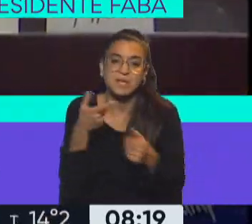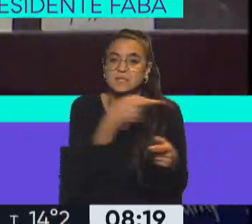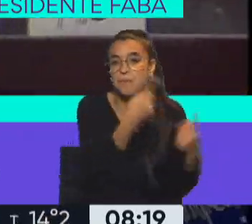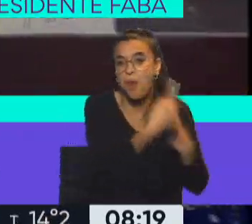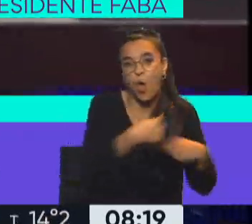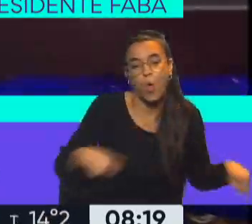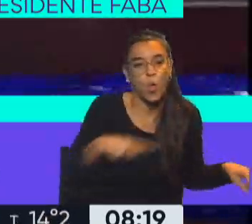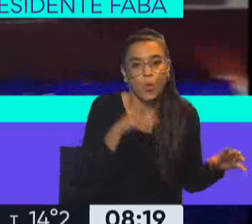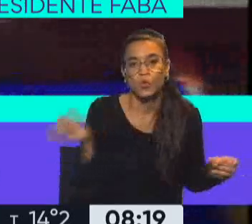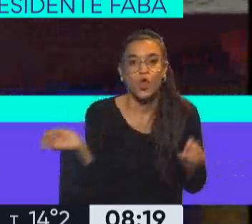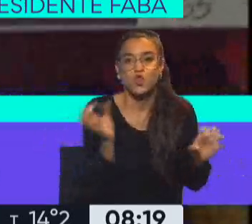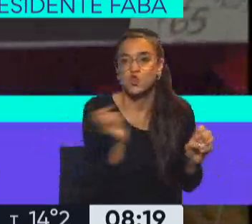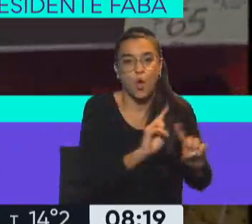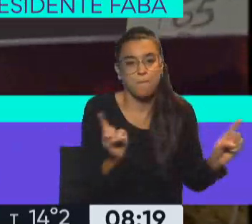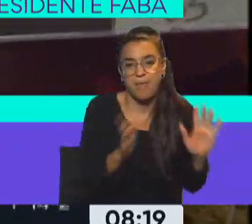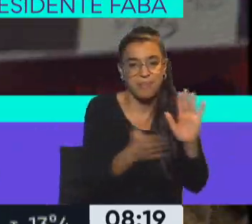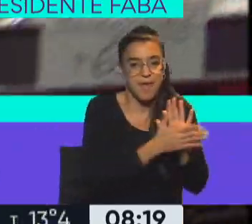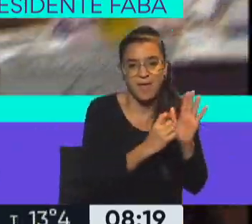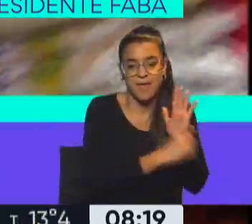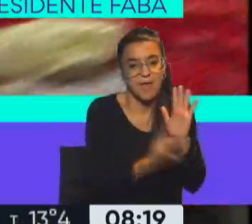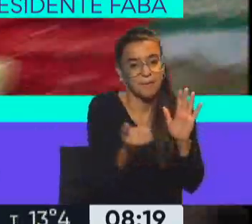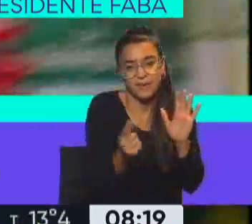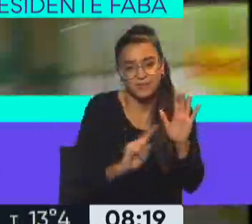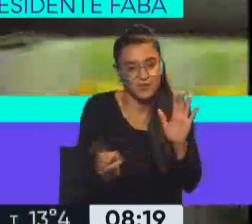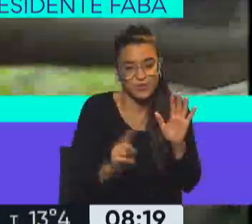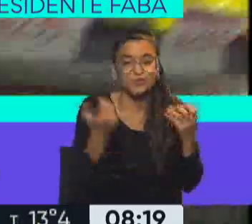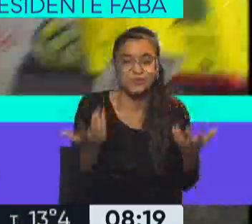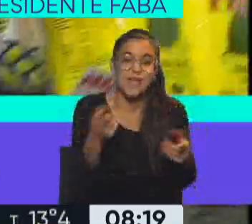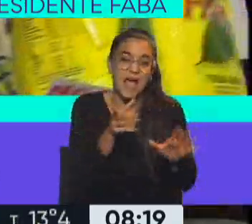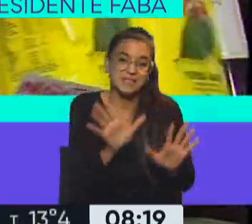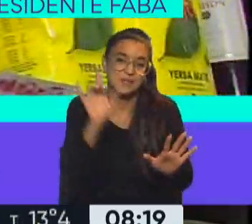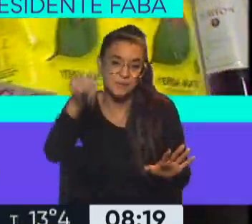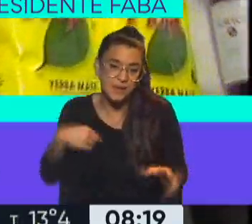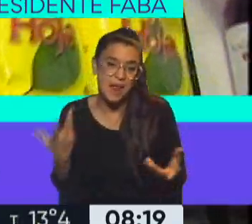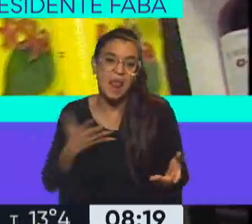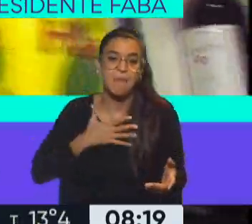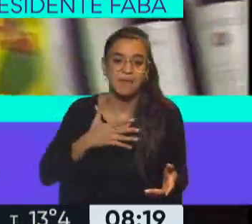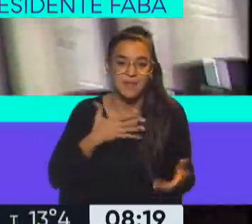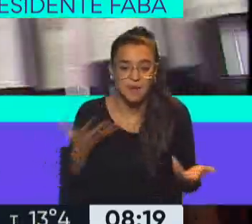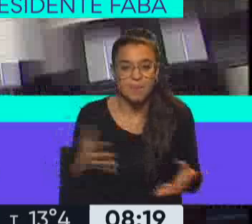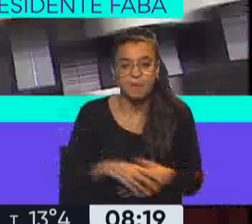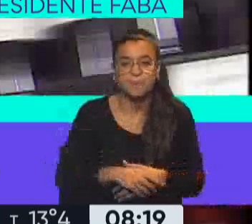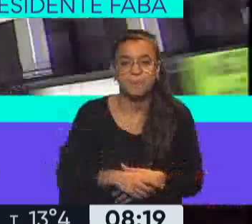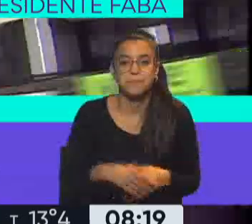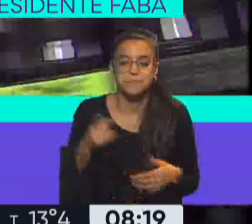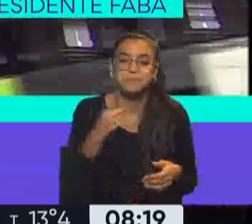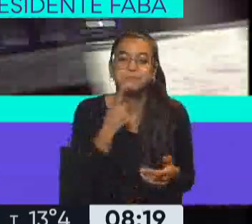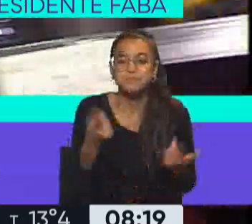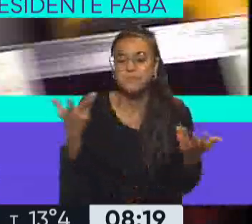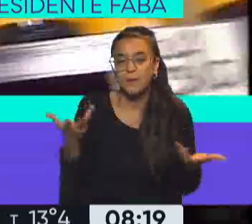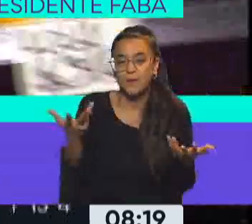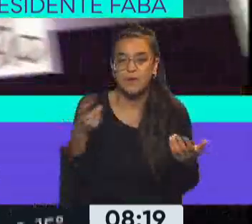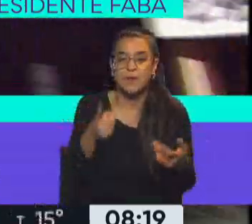productos no mandaron el troquel entonces digamos que esto lo que nos pasa que lamentablemente no es el hecho de que